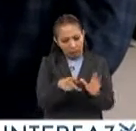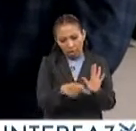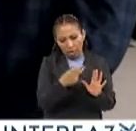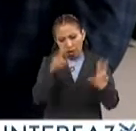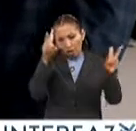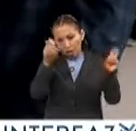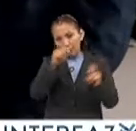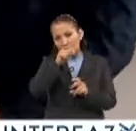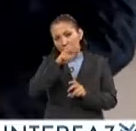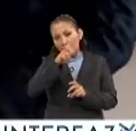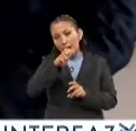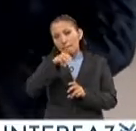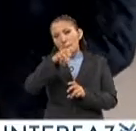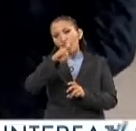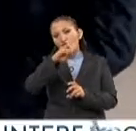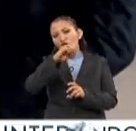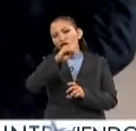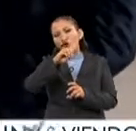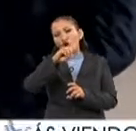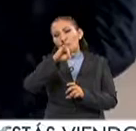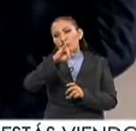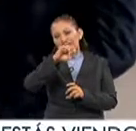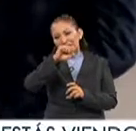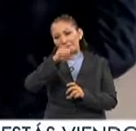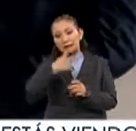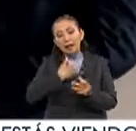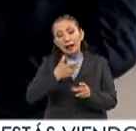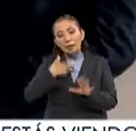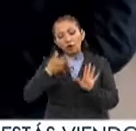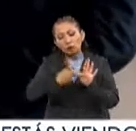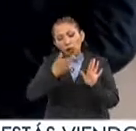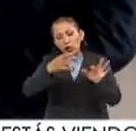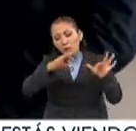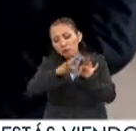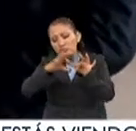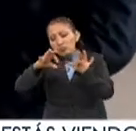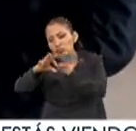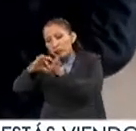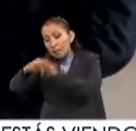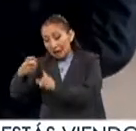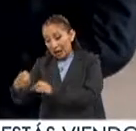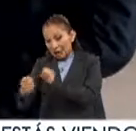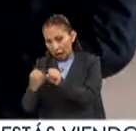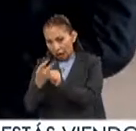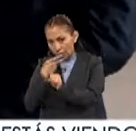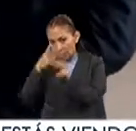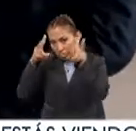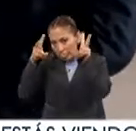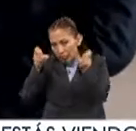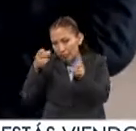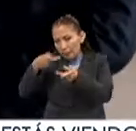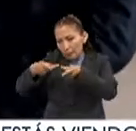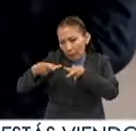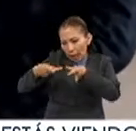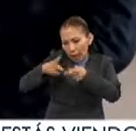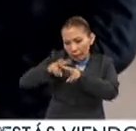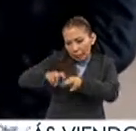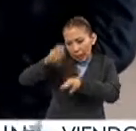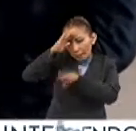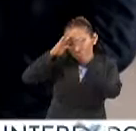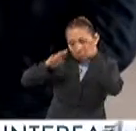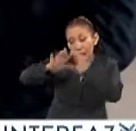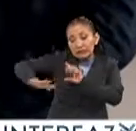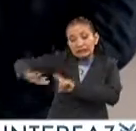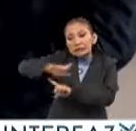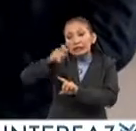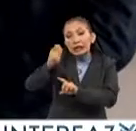todos los Telemorfosis, de alguna manera llevamos una continuidad. Para este año vamos a hablar o vamos a desarrollar o vamos a analizar y pensar